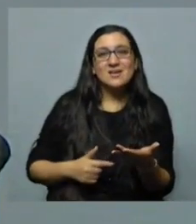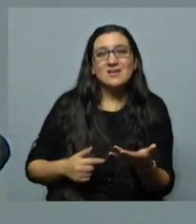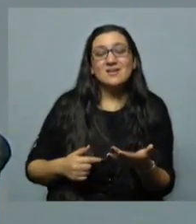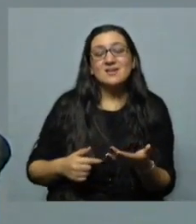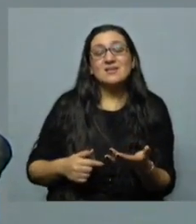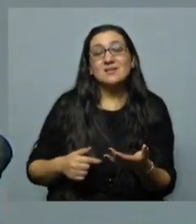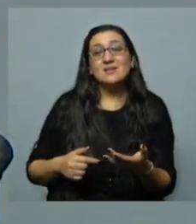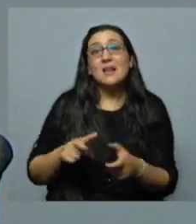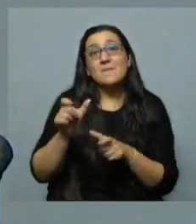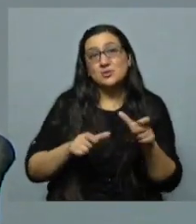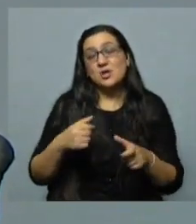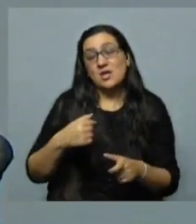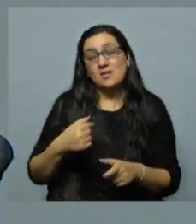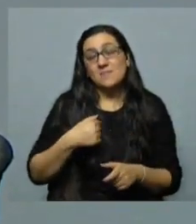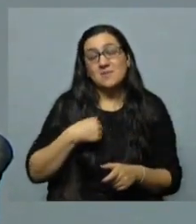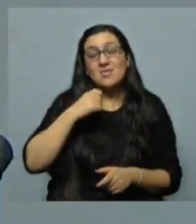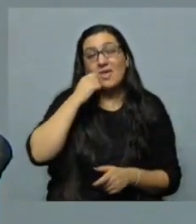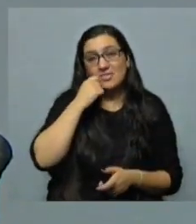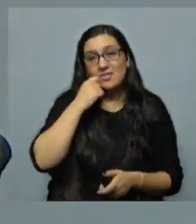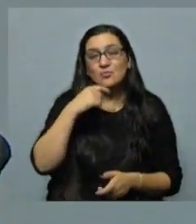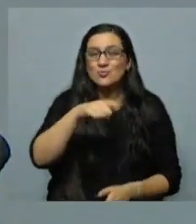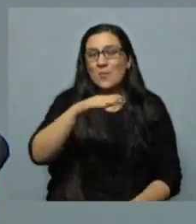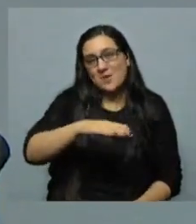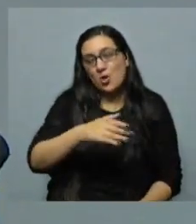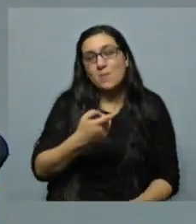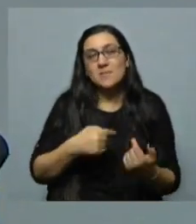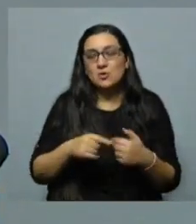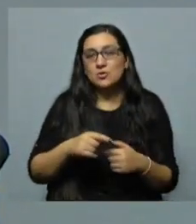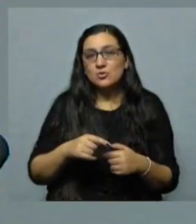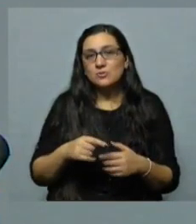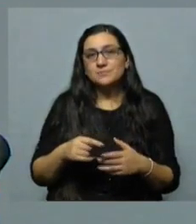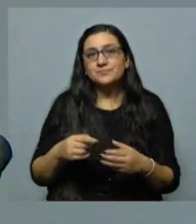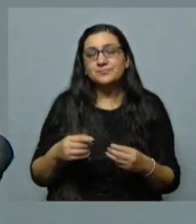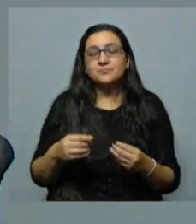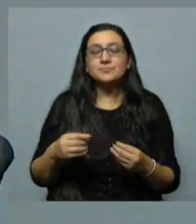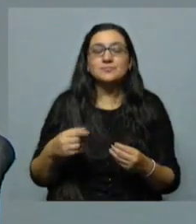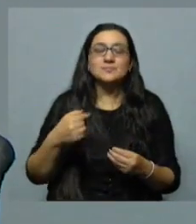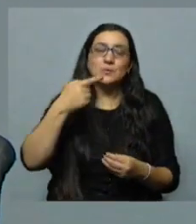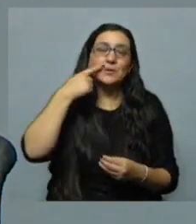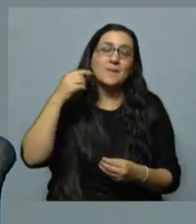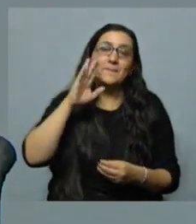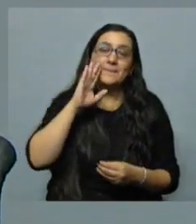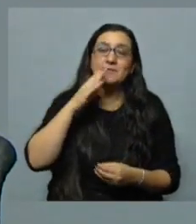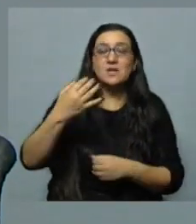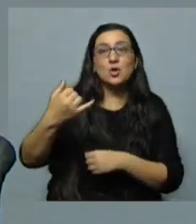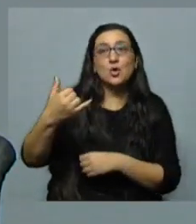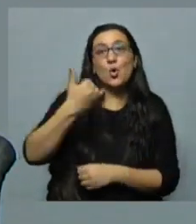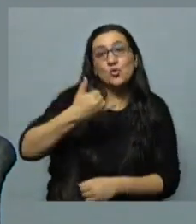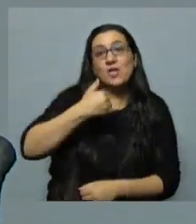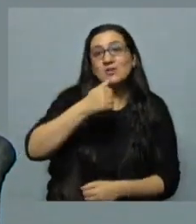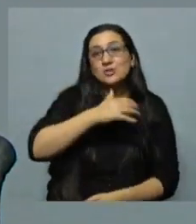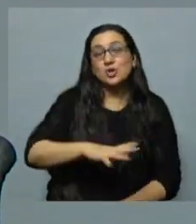consumir, la gente de nuestra edad, vos sos menor que yo, pero hemos sabido consumir a través de nuestros mayores que nos han contado estas historias de fútbol.